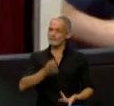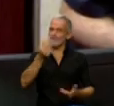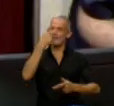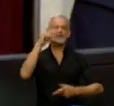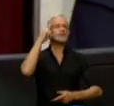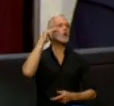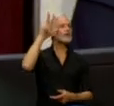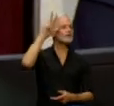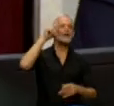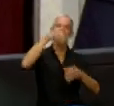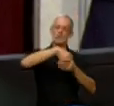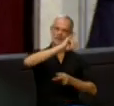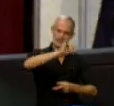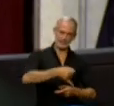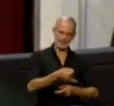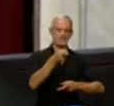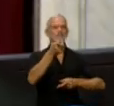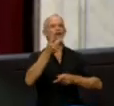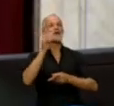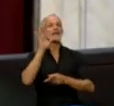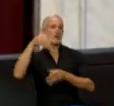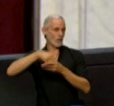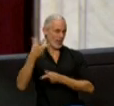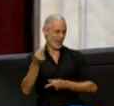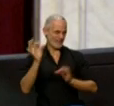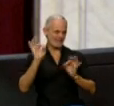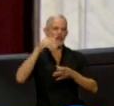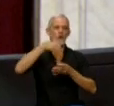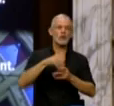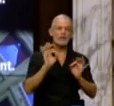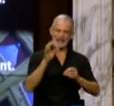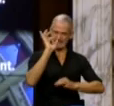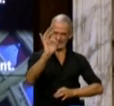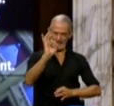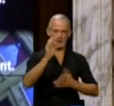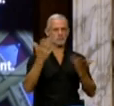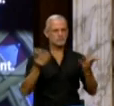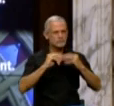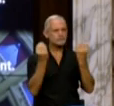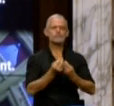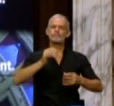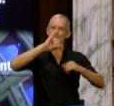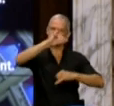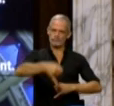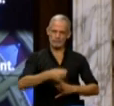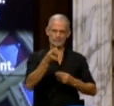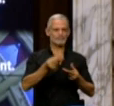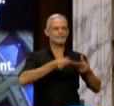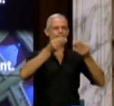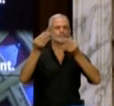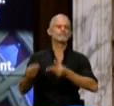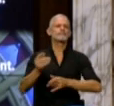198 afirmativos 0 negativos 0 abstenciones resulta afirmativo